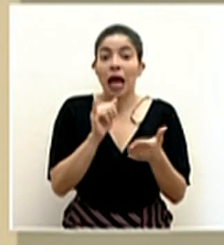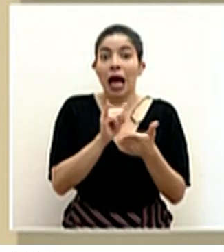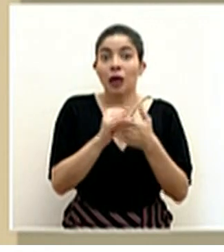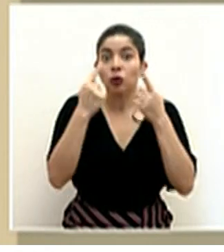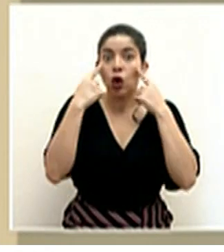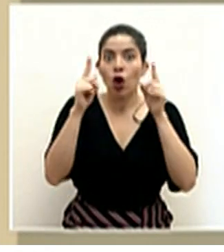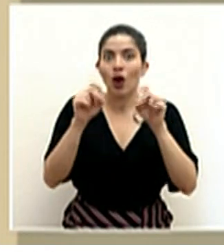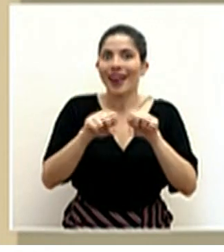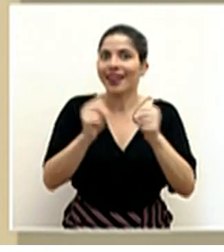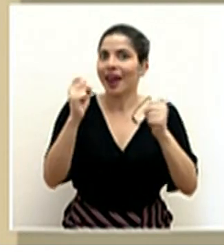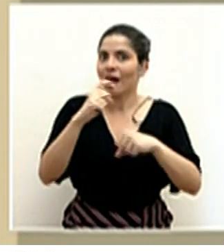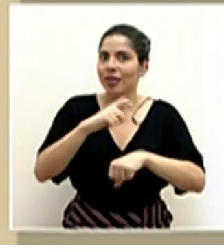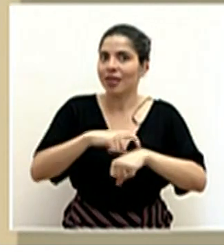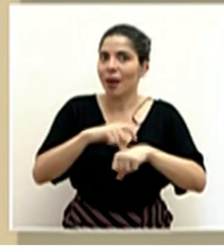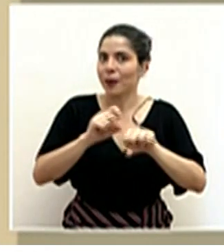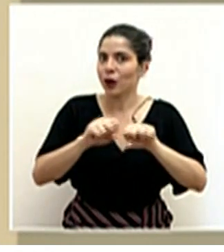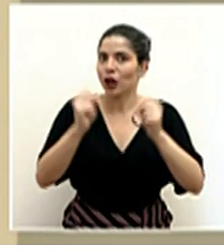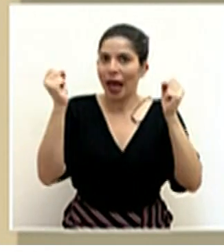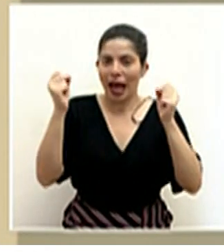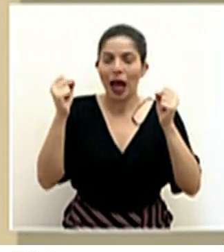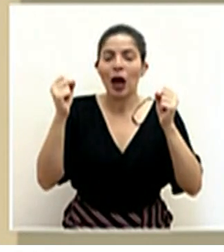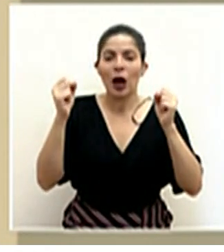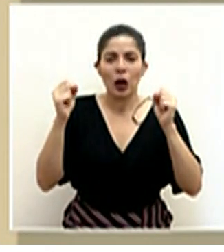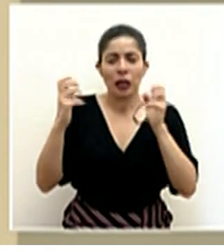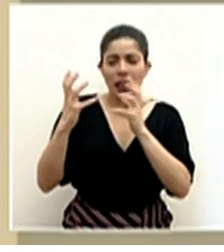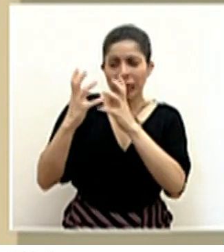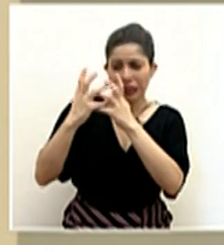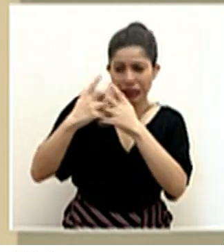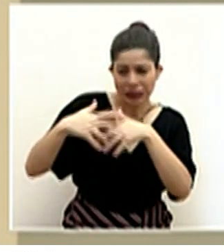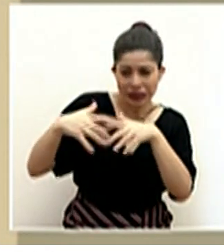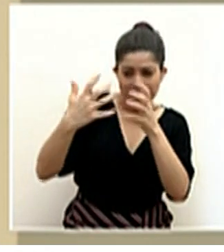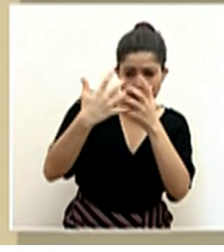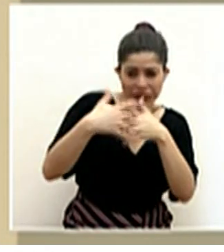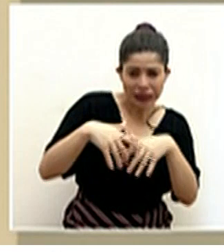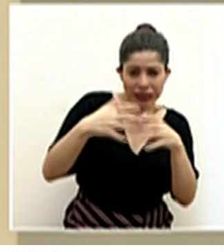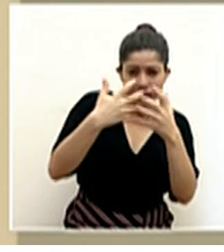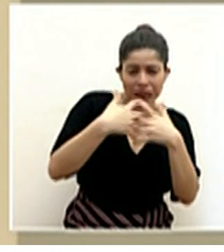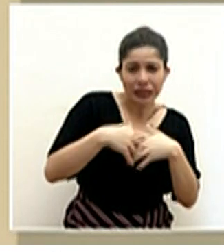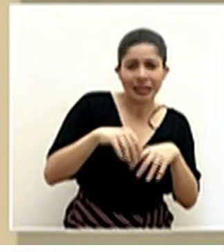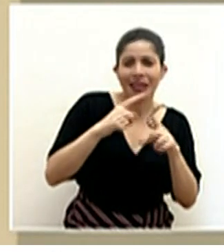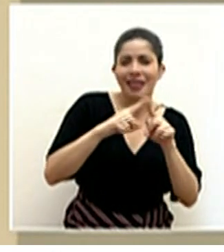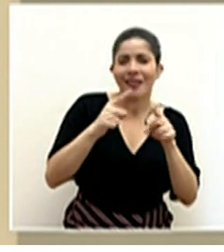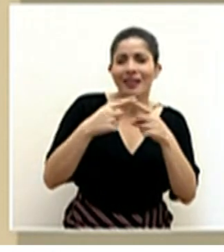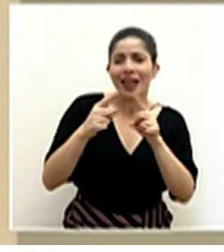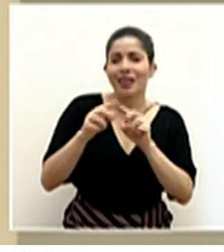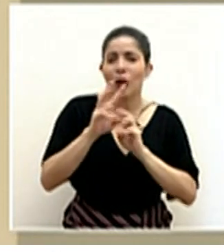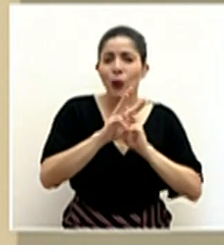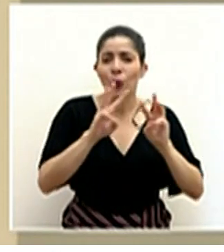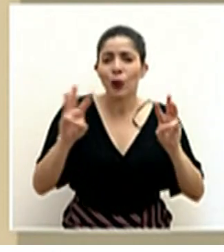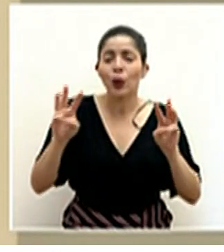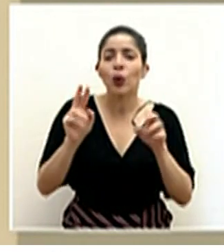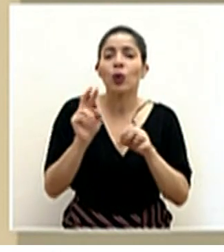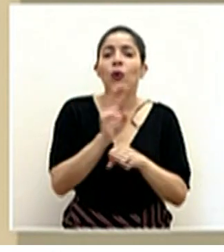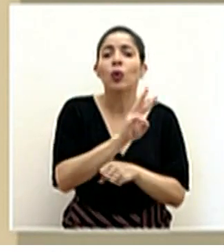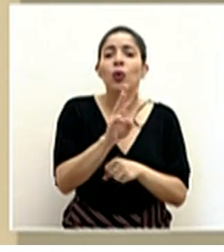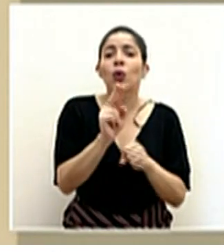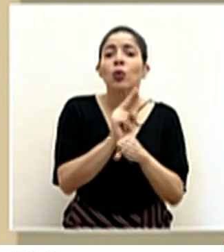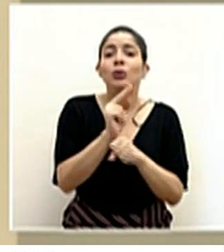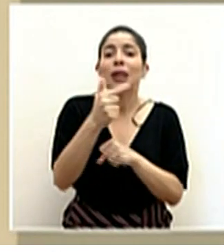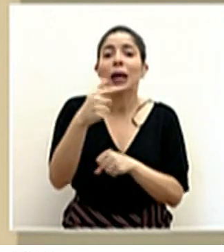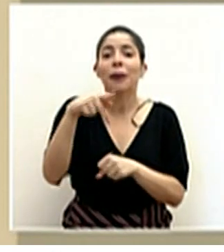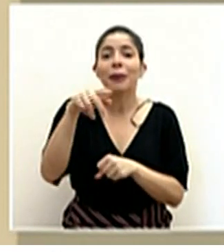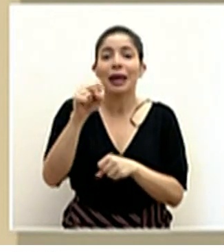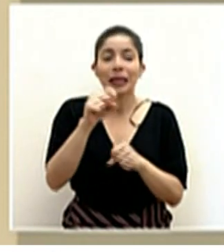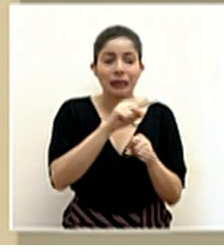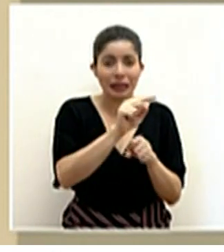en tiempo récord realmente hacer una integración de varias plataformas de seguimiento de GPS en una